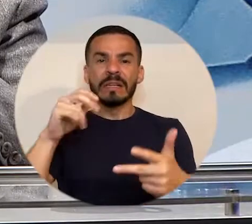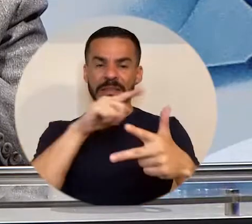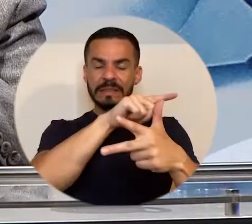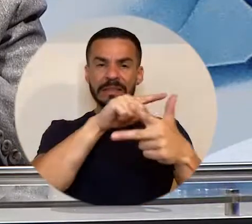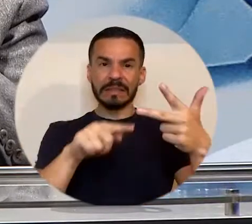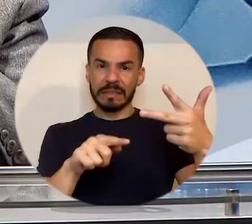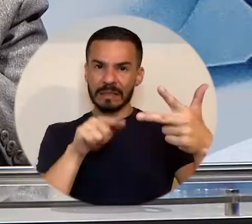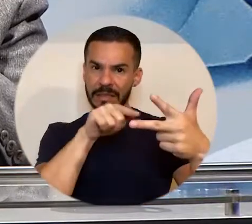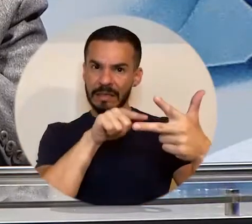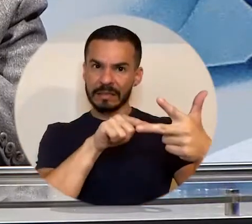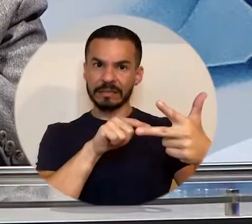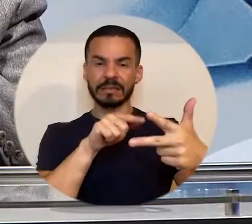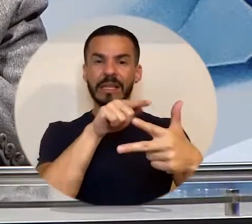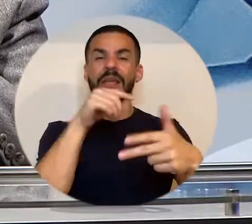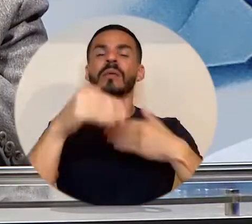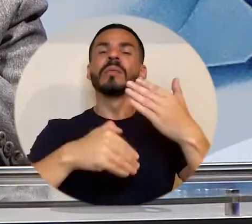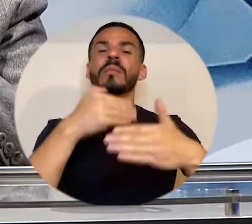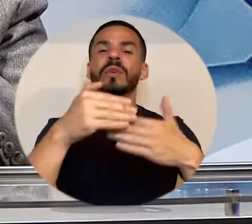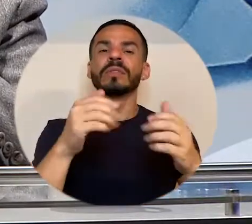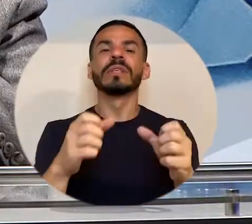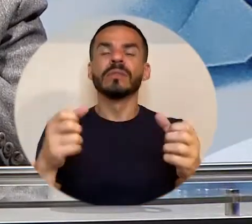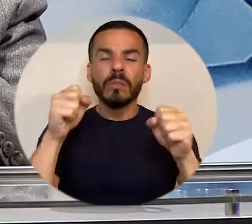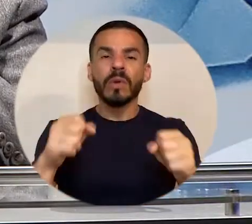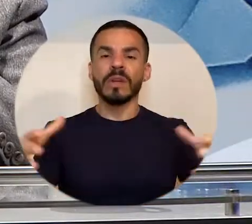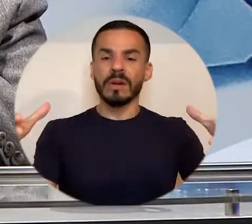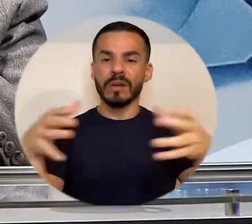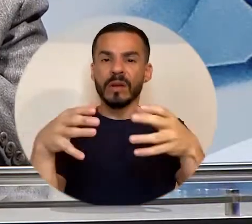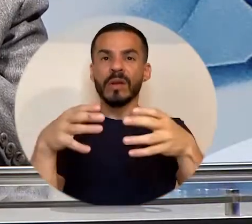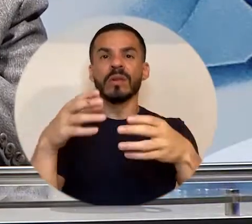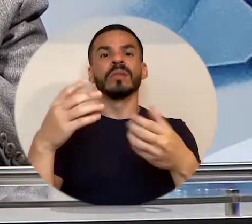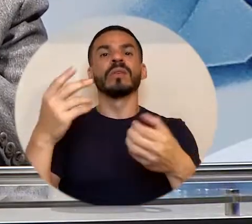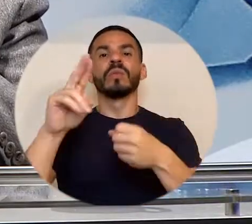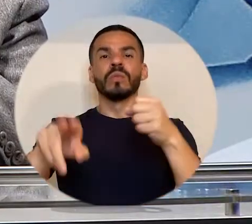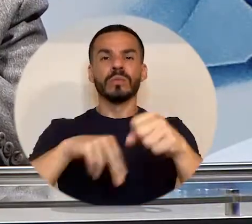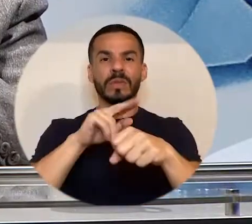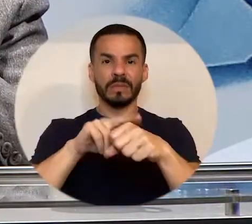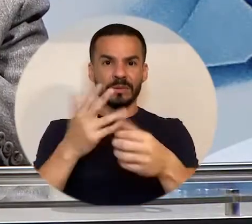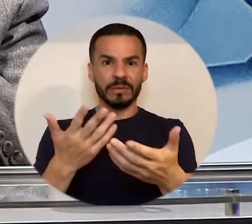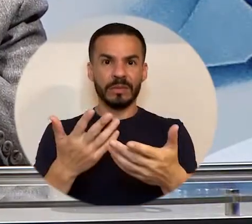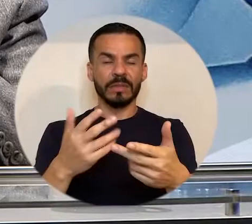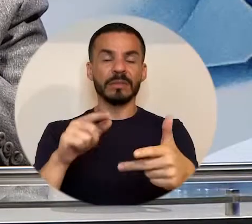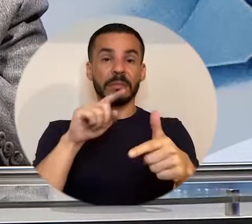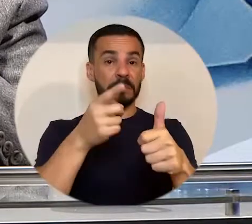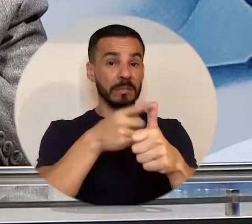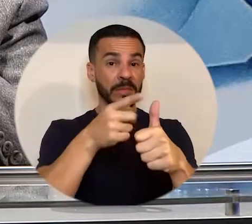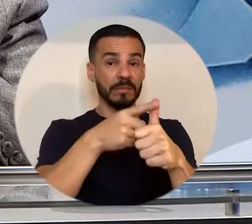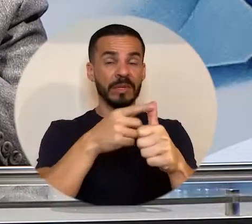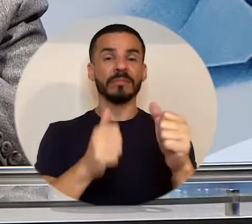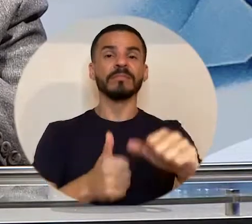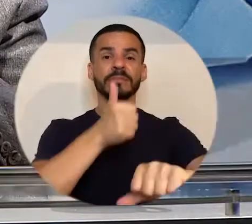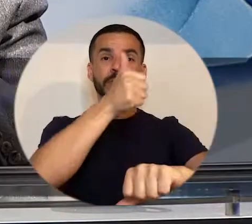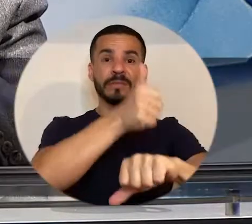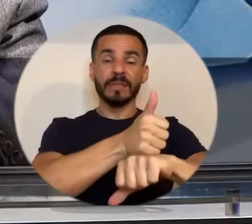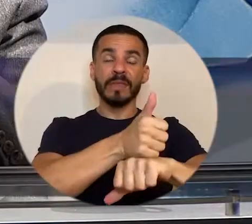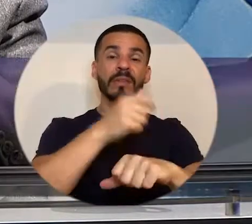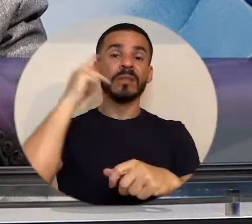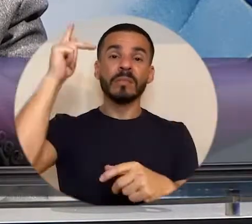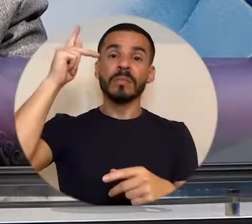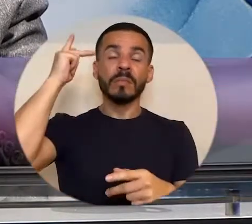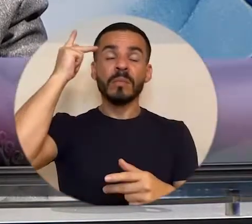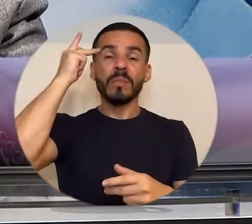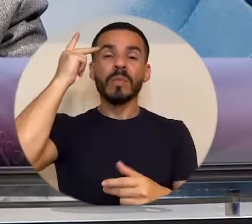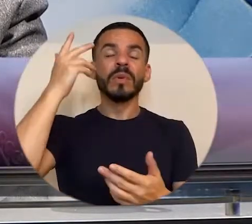administración Biden en ese proceso de construir unidad nacional. El primero es establecer una